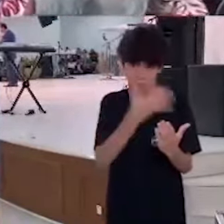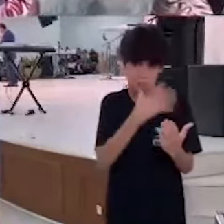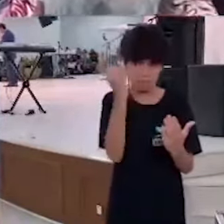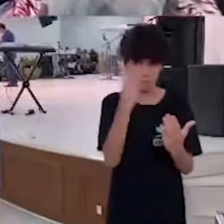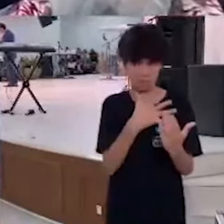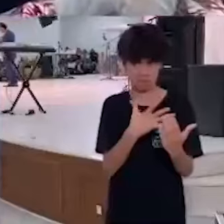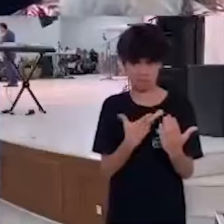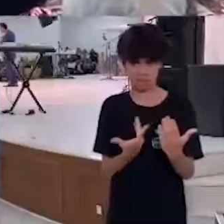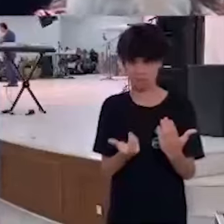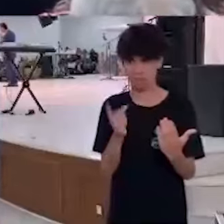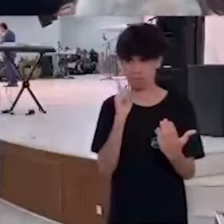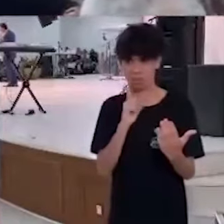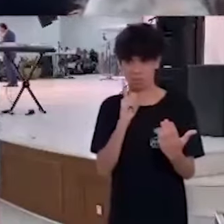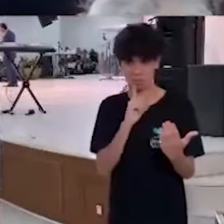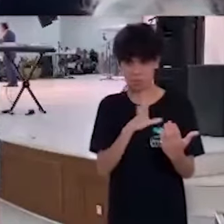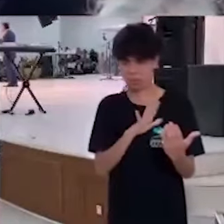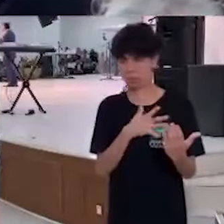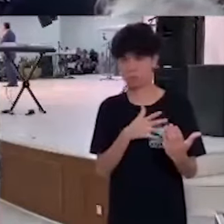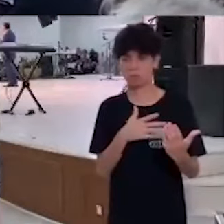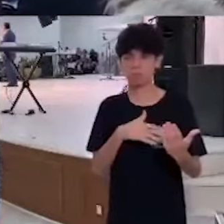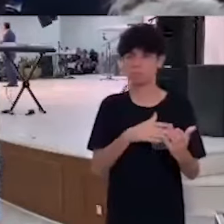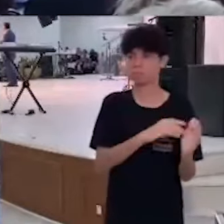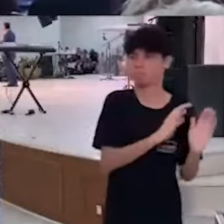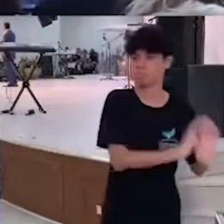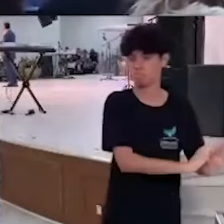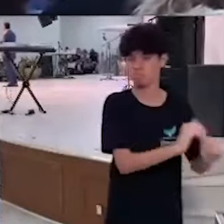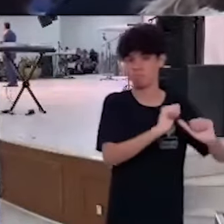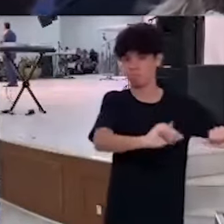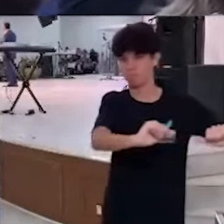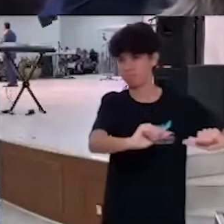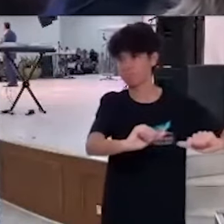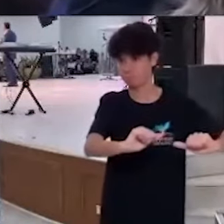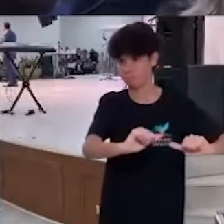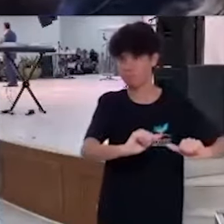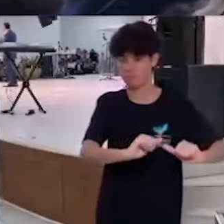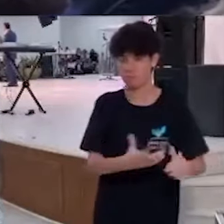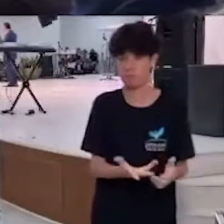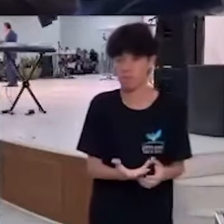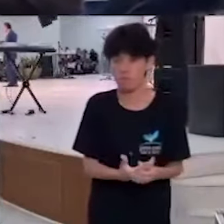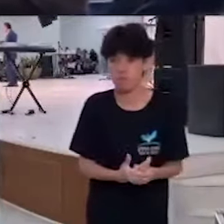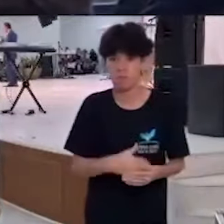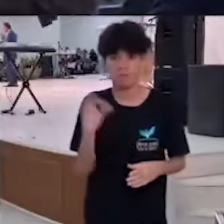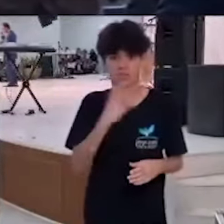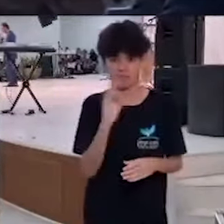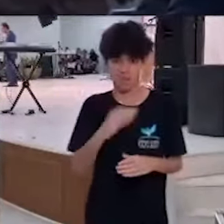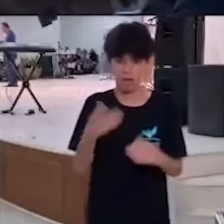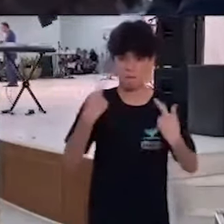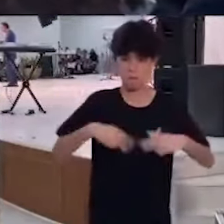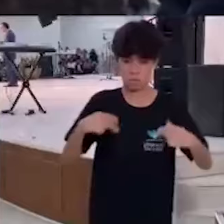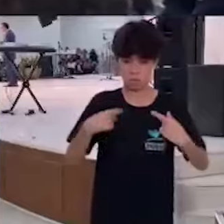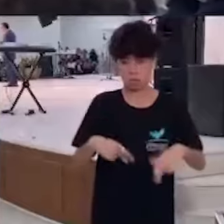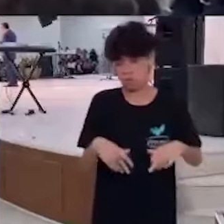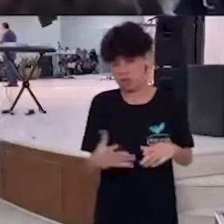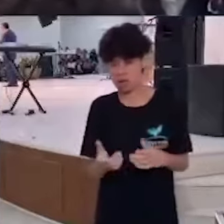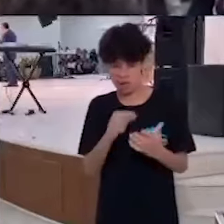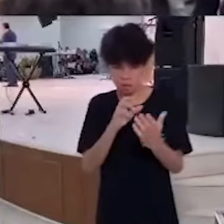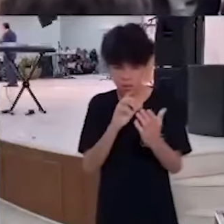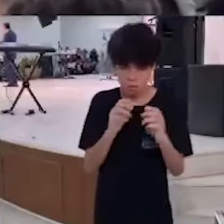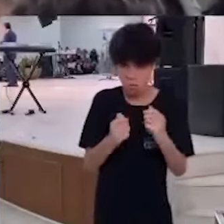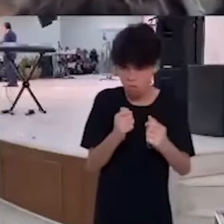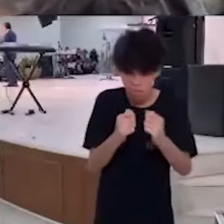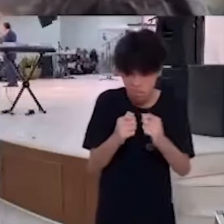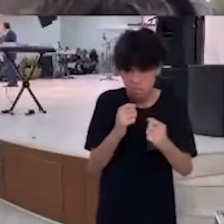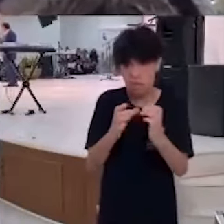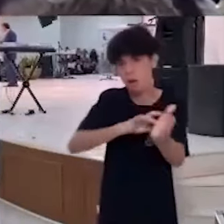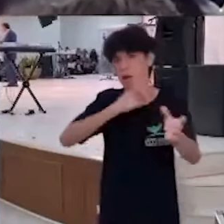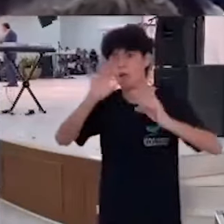dice bloquear este tipo de publicaciones. Y cuando una persona me escriba, yo voy a bloquear a esa persona, voy a abrir una